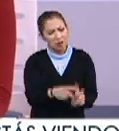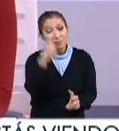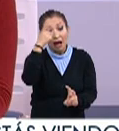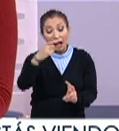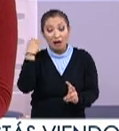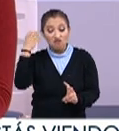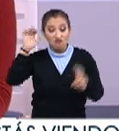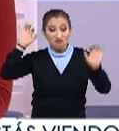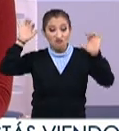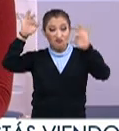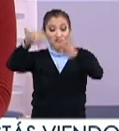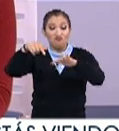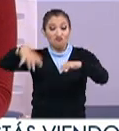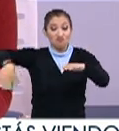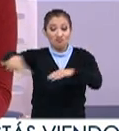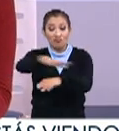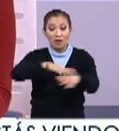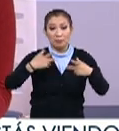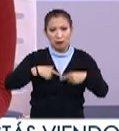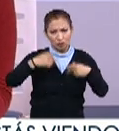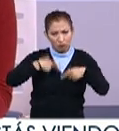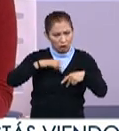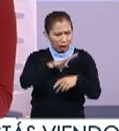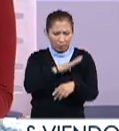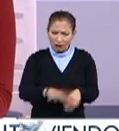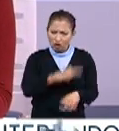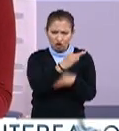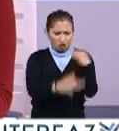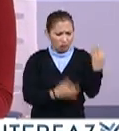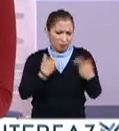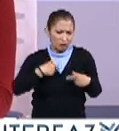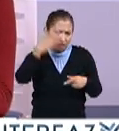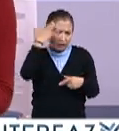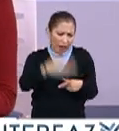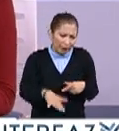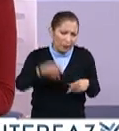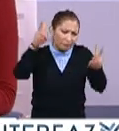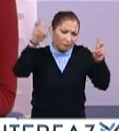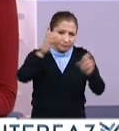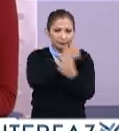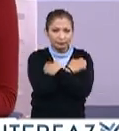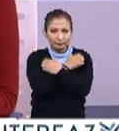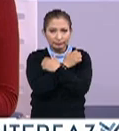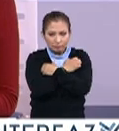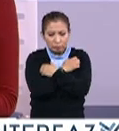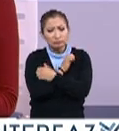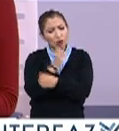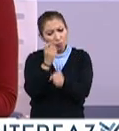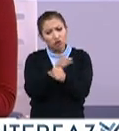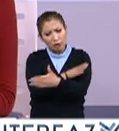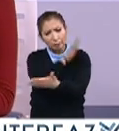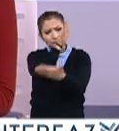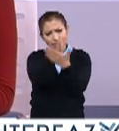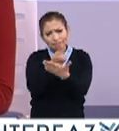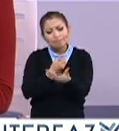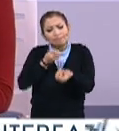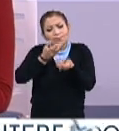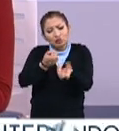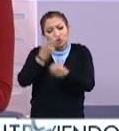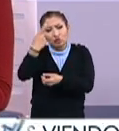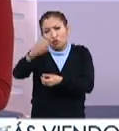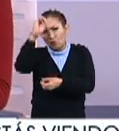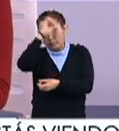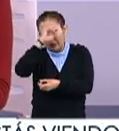estos foros donde la ciudadanía en general y todos los actores involucrados en el sistema educativo tienen la oportunidad de expresar